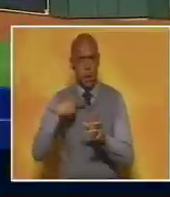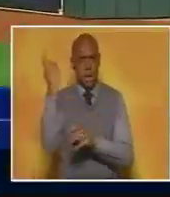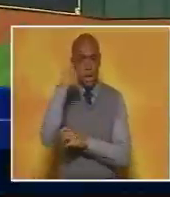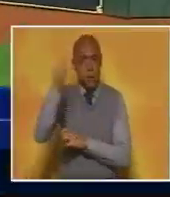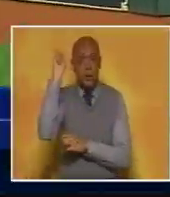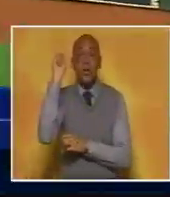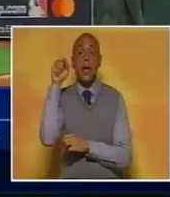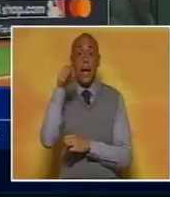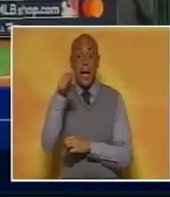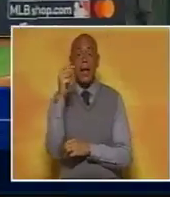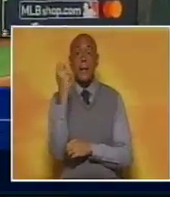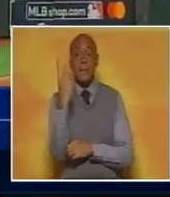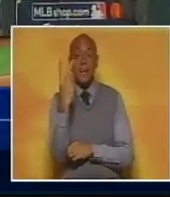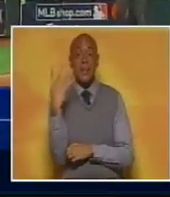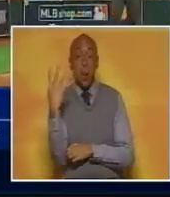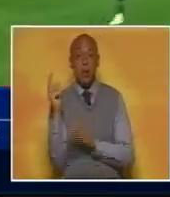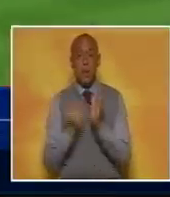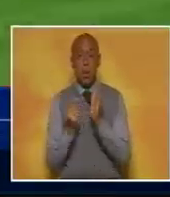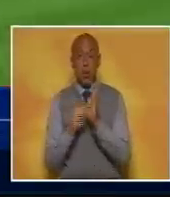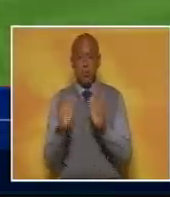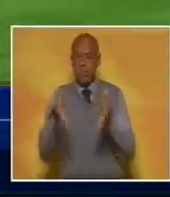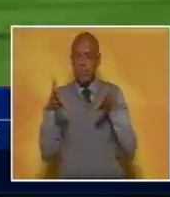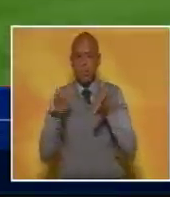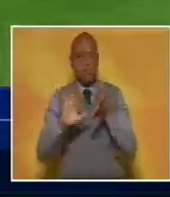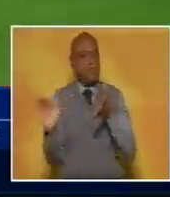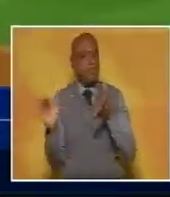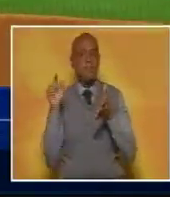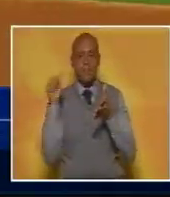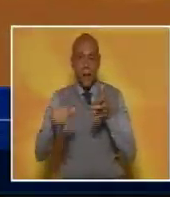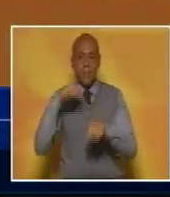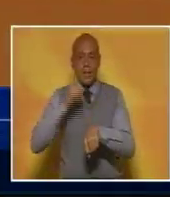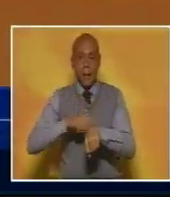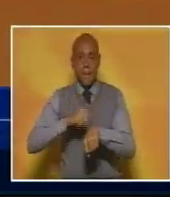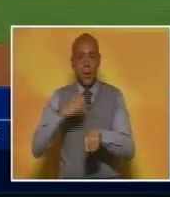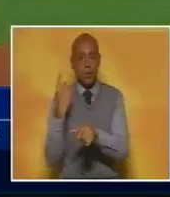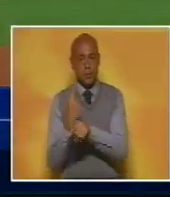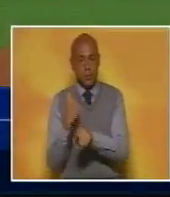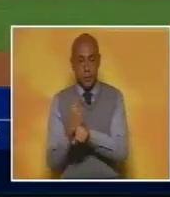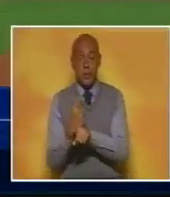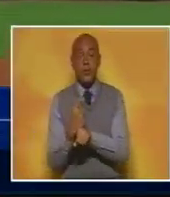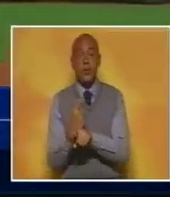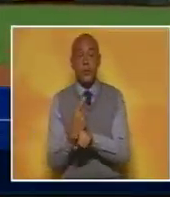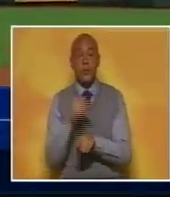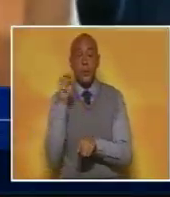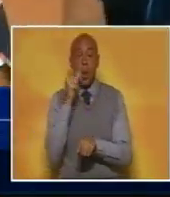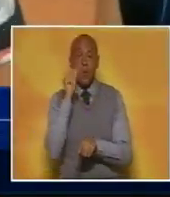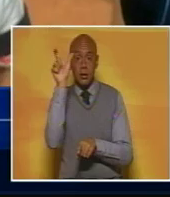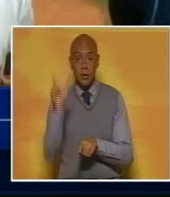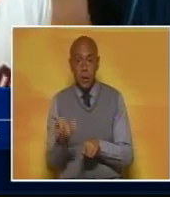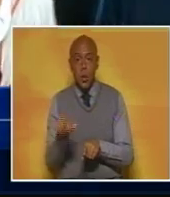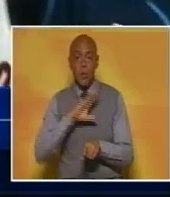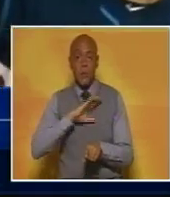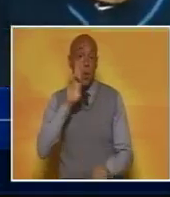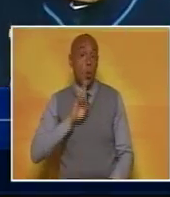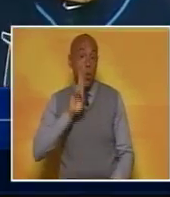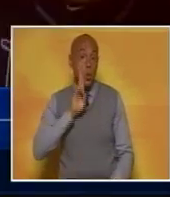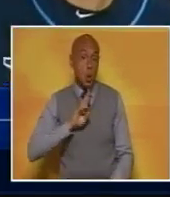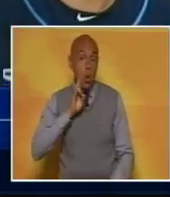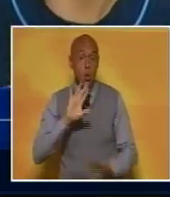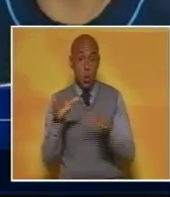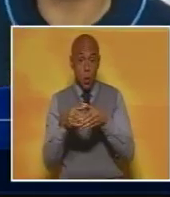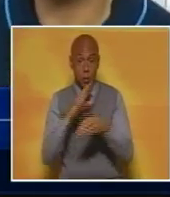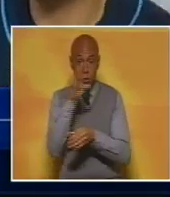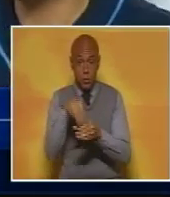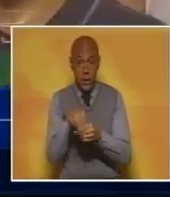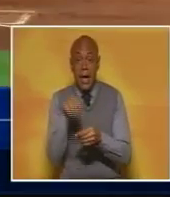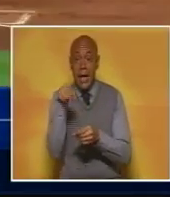lleva 24 indiscutibles en esta postemporada. El toletero de los Astros de Houston está